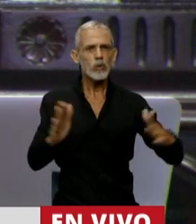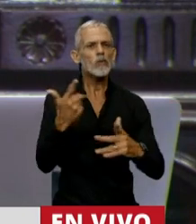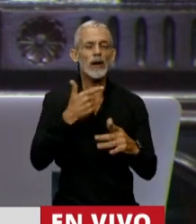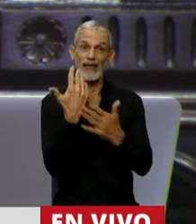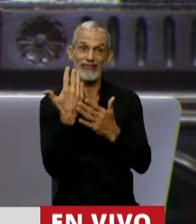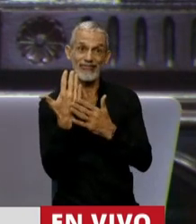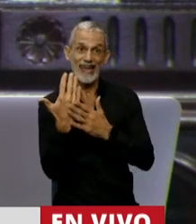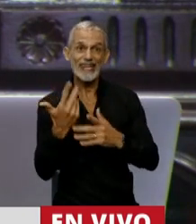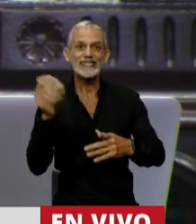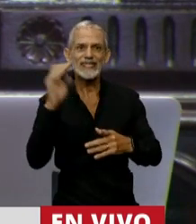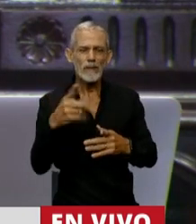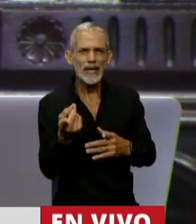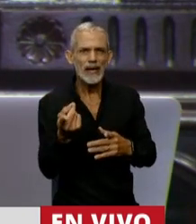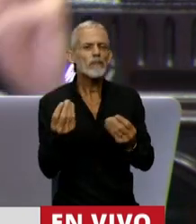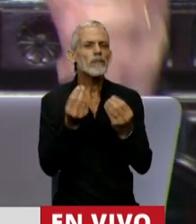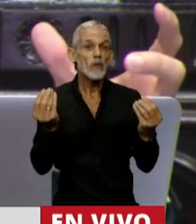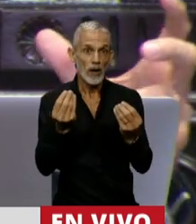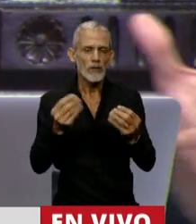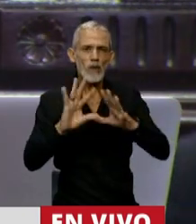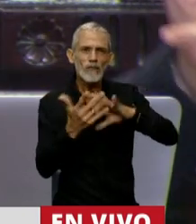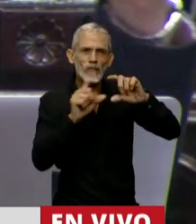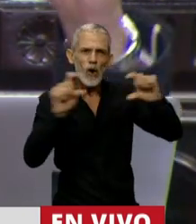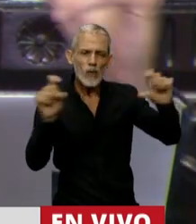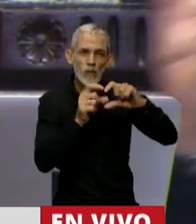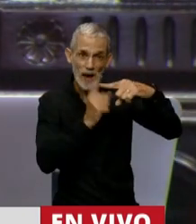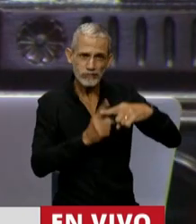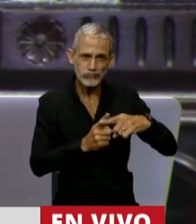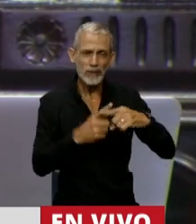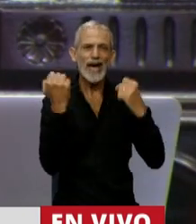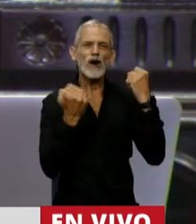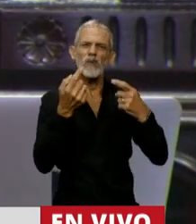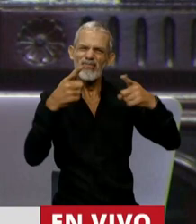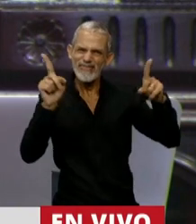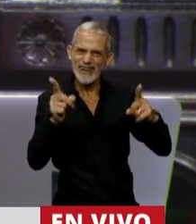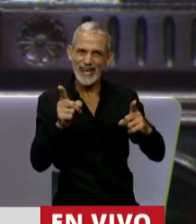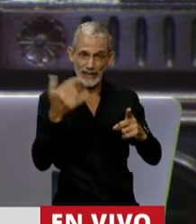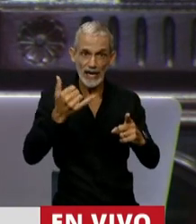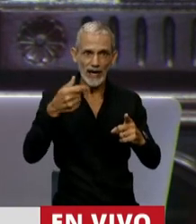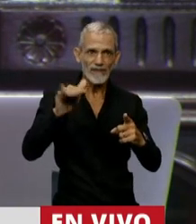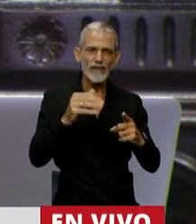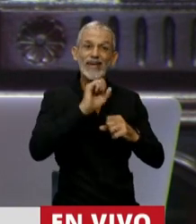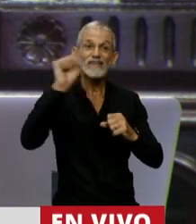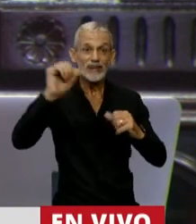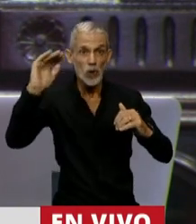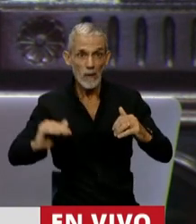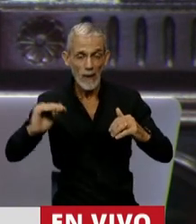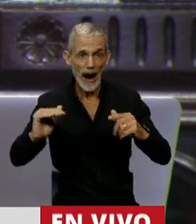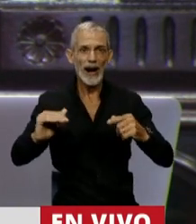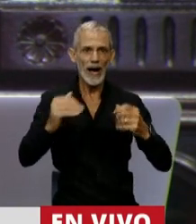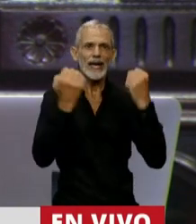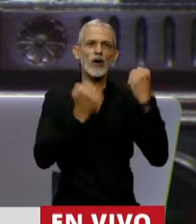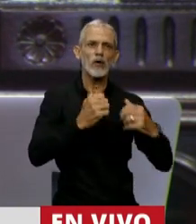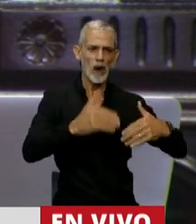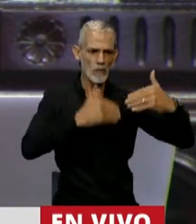por derecha? Porque es una fórmula que en una economía distinta, en la cual baje la inflación y empieza a crecer,